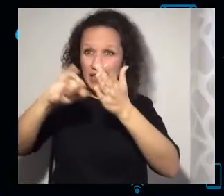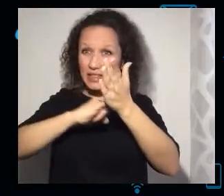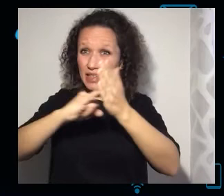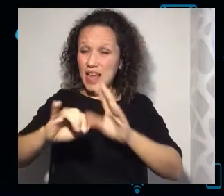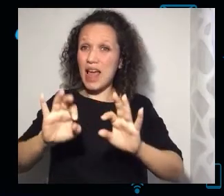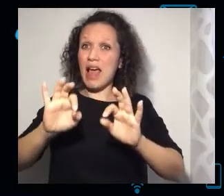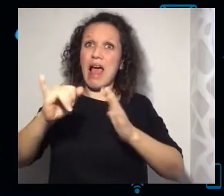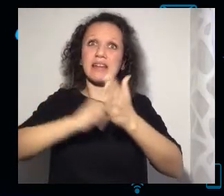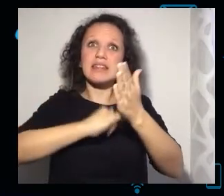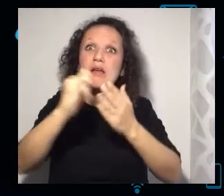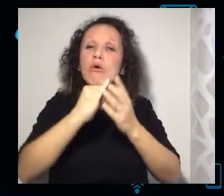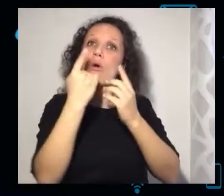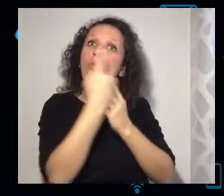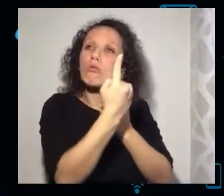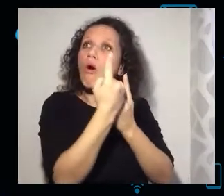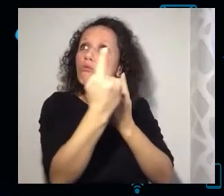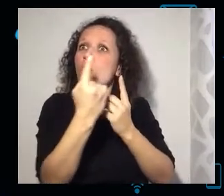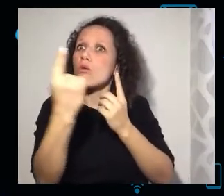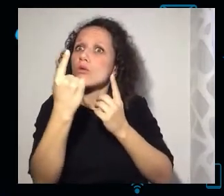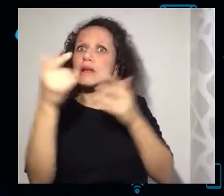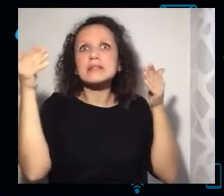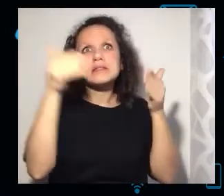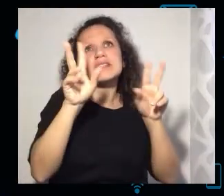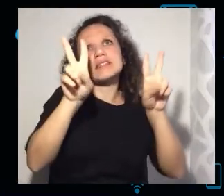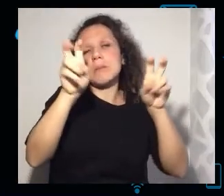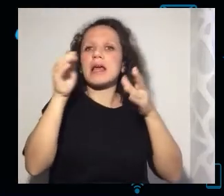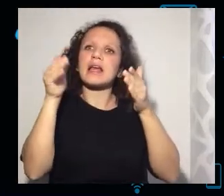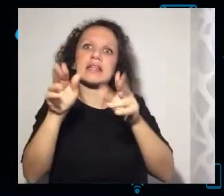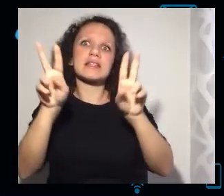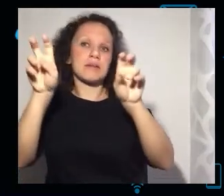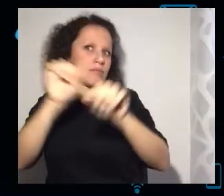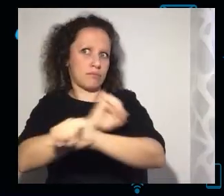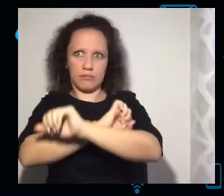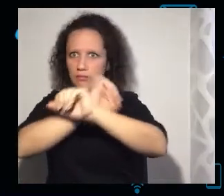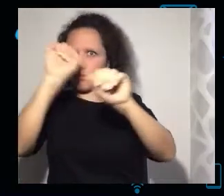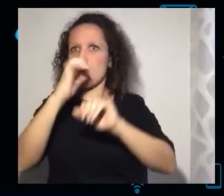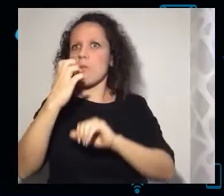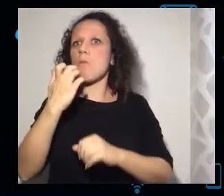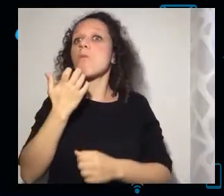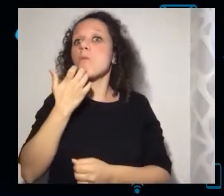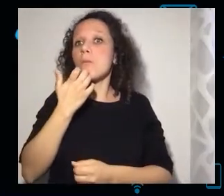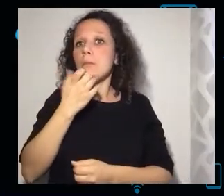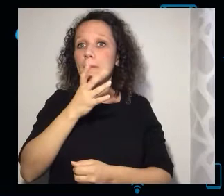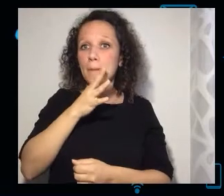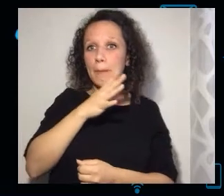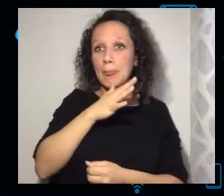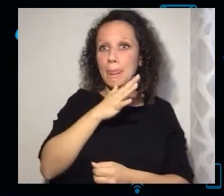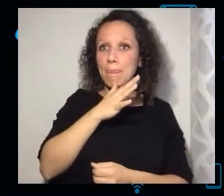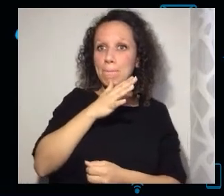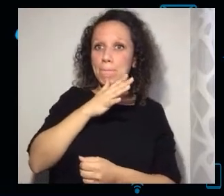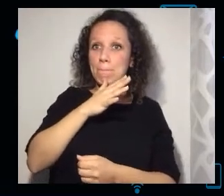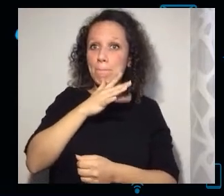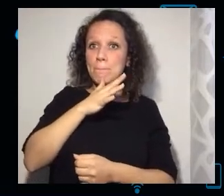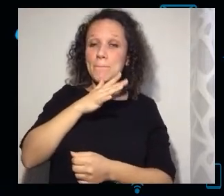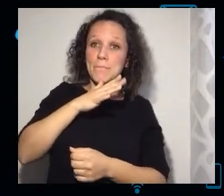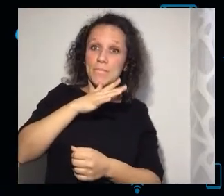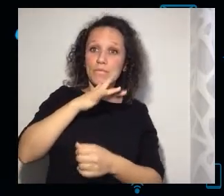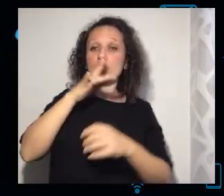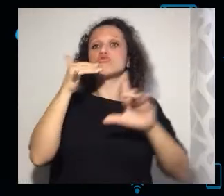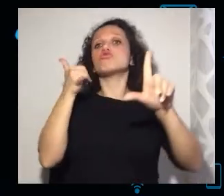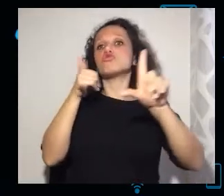cada cosa o de cada competencia que se señala en estos días no por ejemplo con todo el ruido que se genera en torno a los